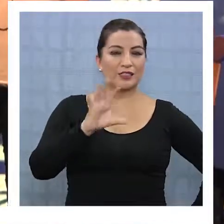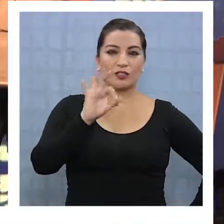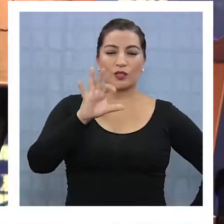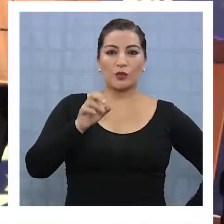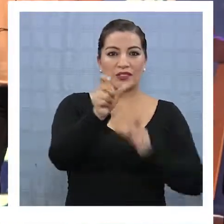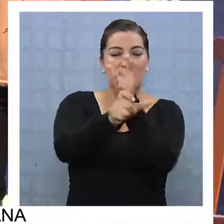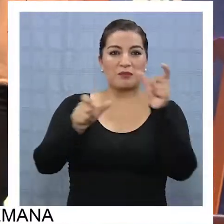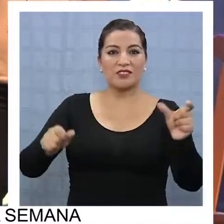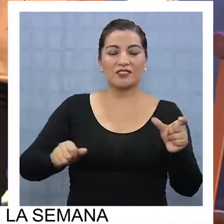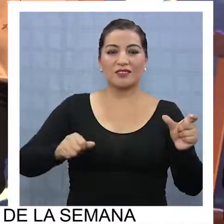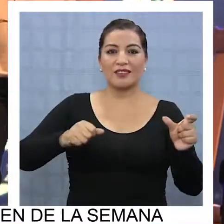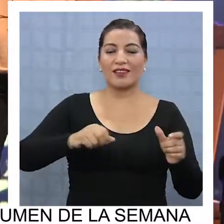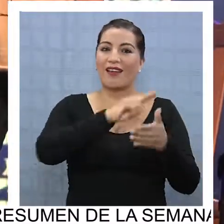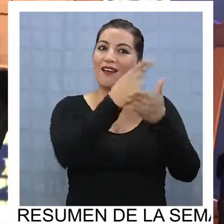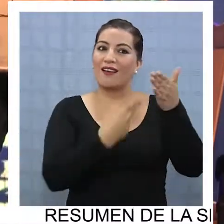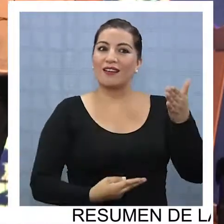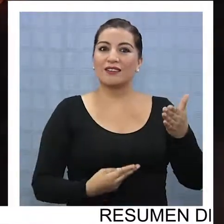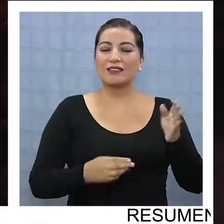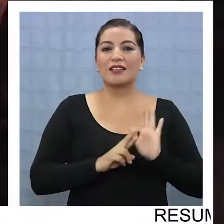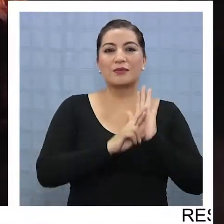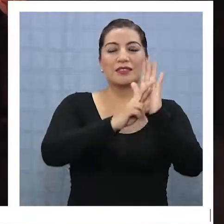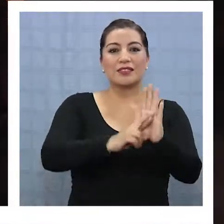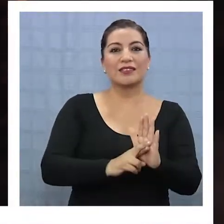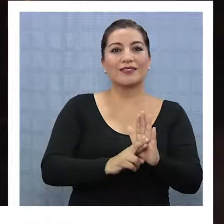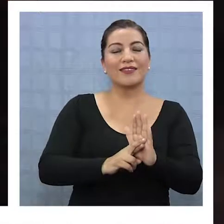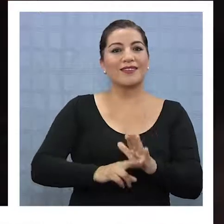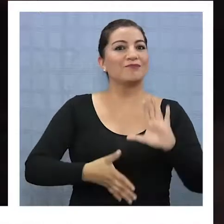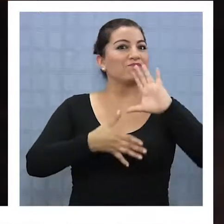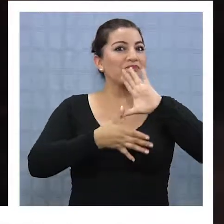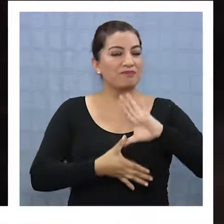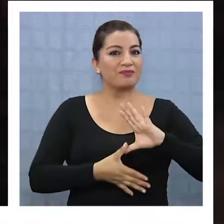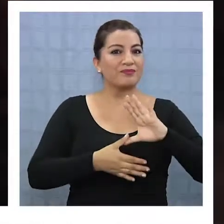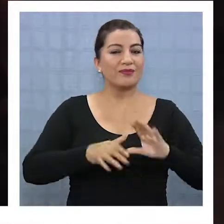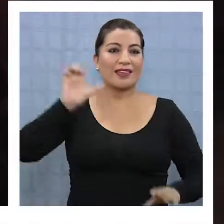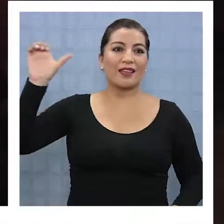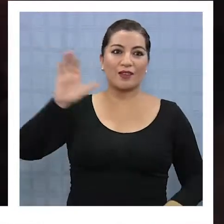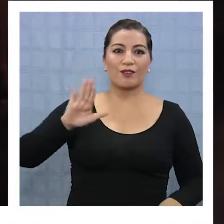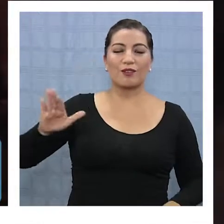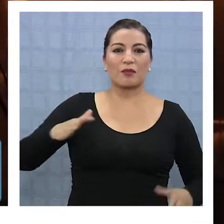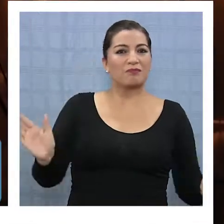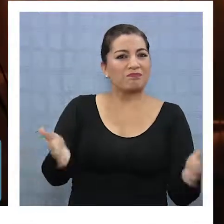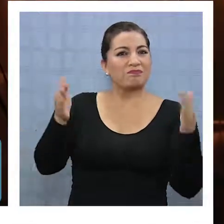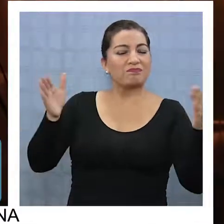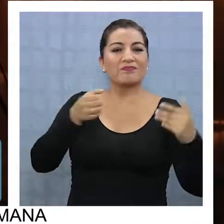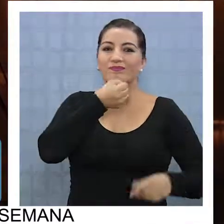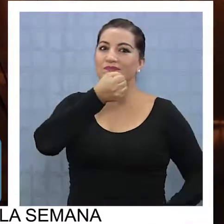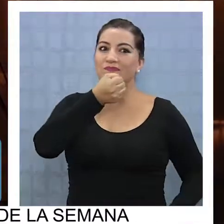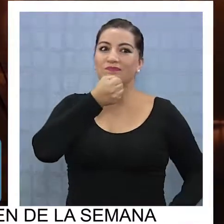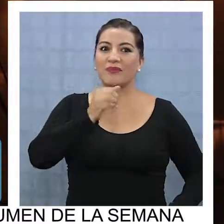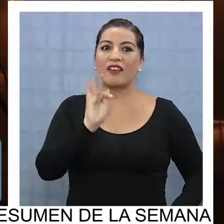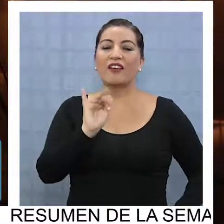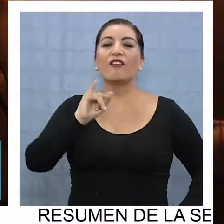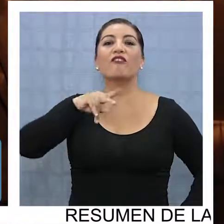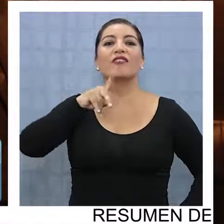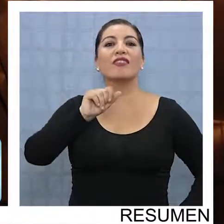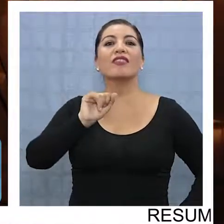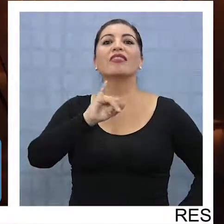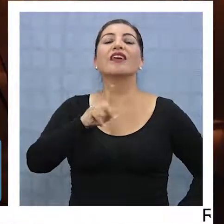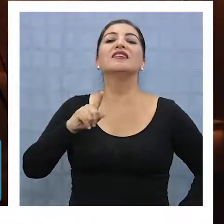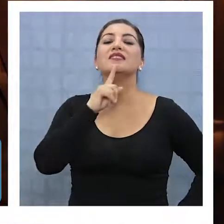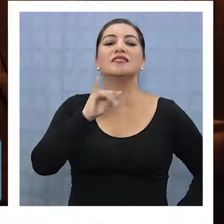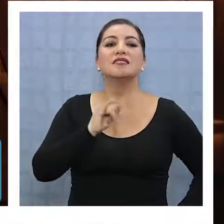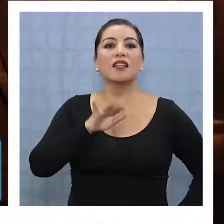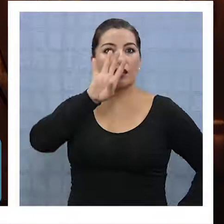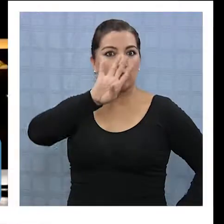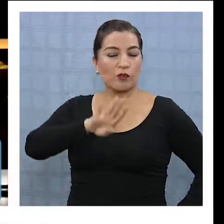150 artistas representantes de 8 países de Europa y América animarán la 11ª versión del FINDAS 2018, que